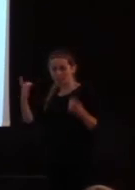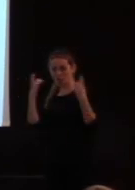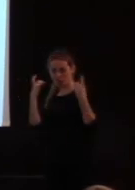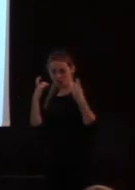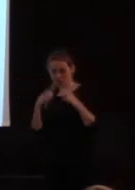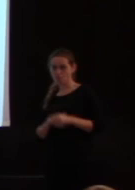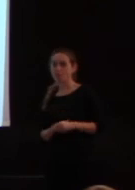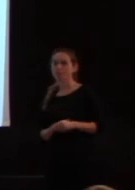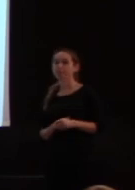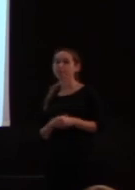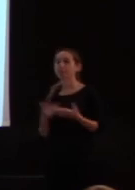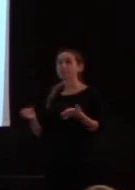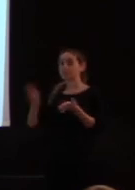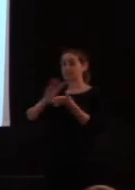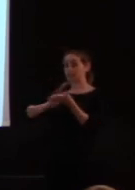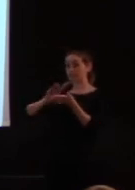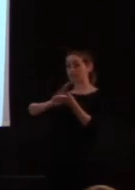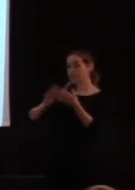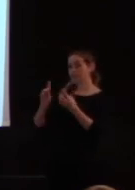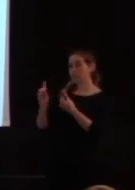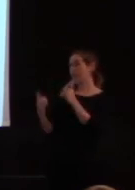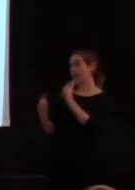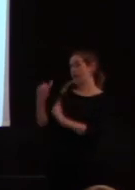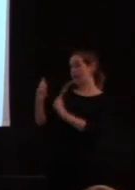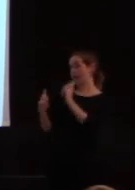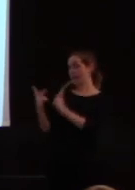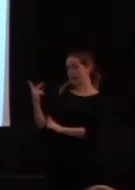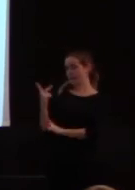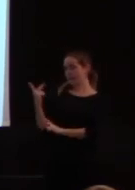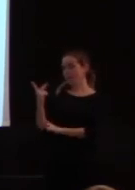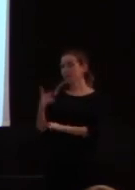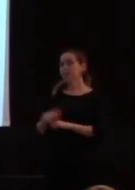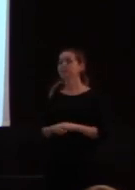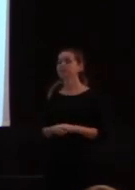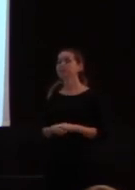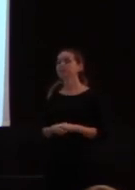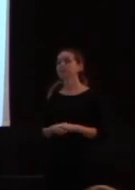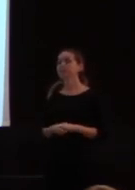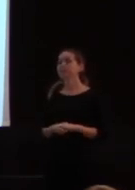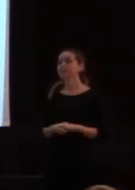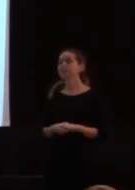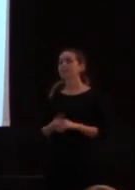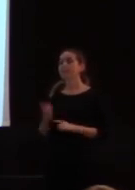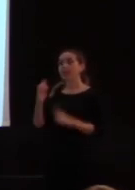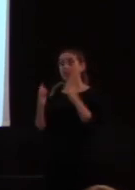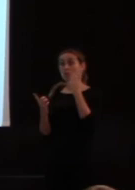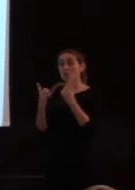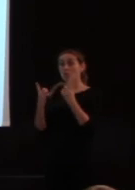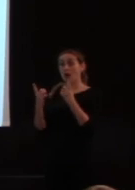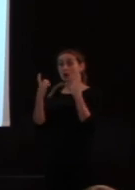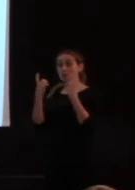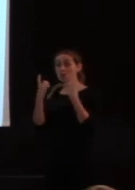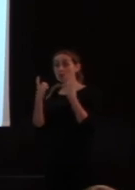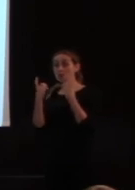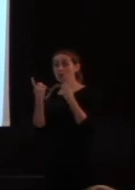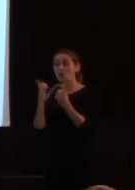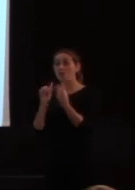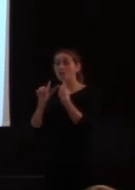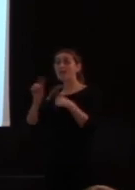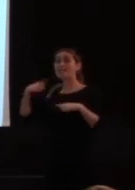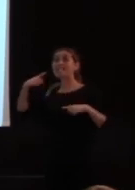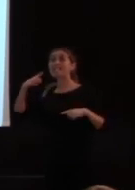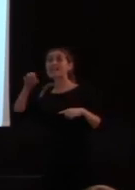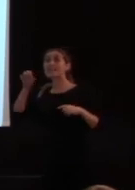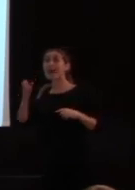despacho, íbamos al aula, al alma, ¿no? Al foro, estaba en mi despacho, y encontraba un nuestro en el camino, ¿no? Y le daban energía. Gemma, te